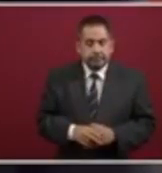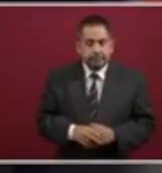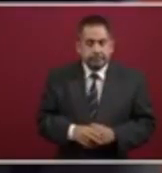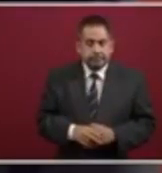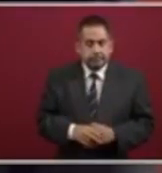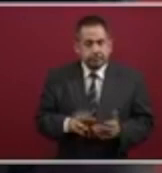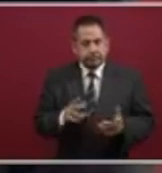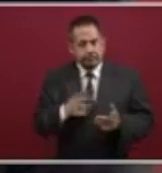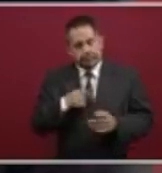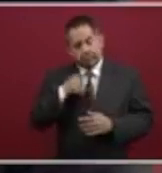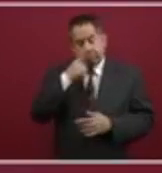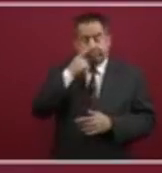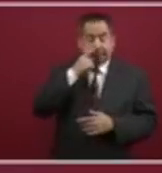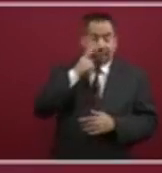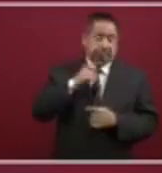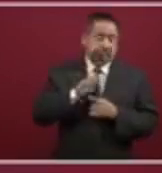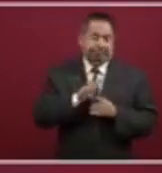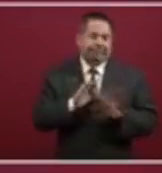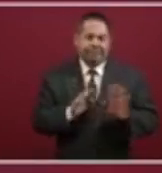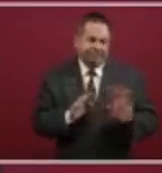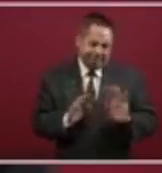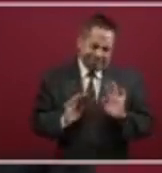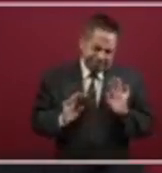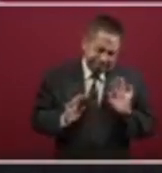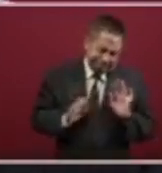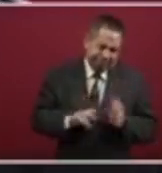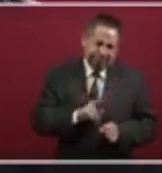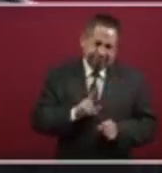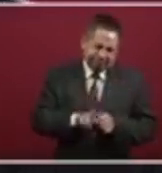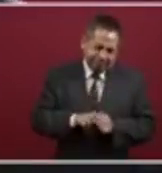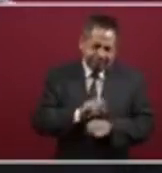no es para presumir ni para enojar a